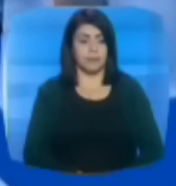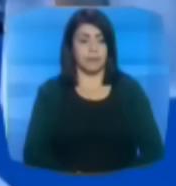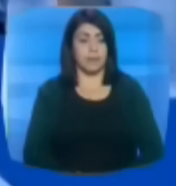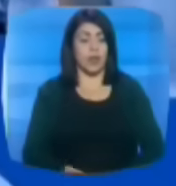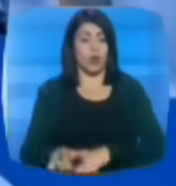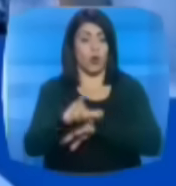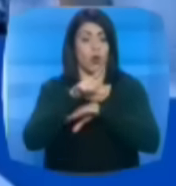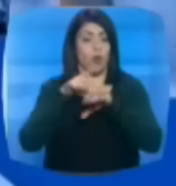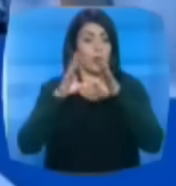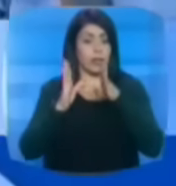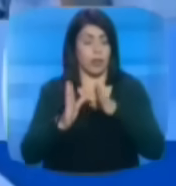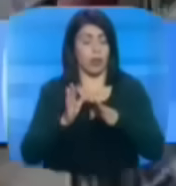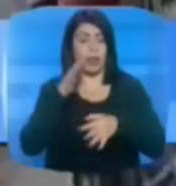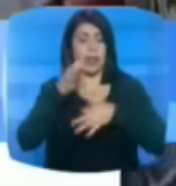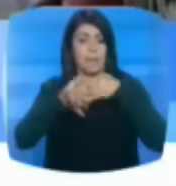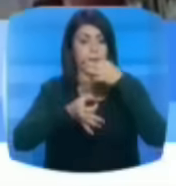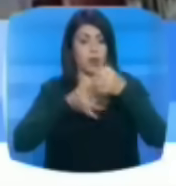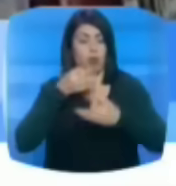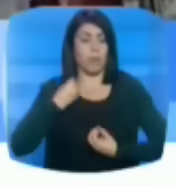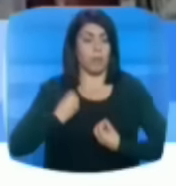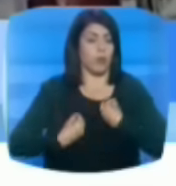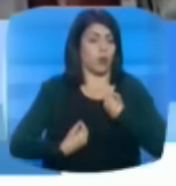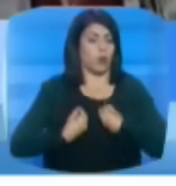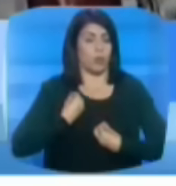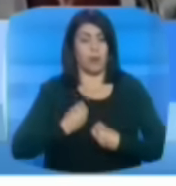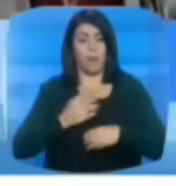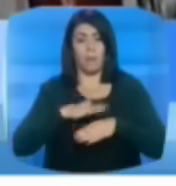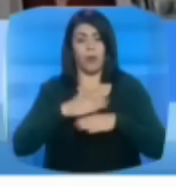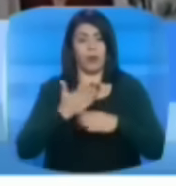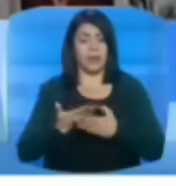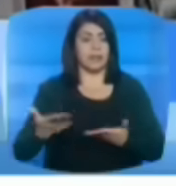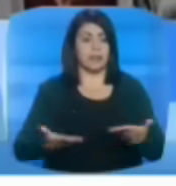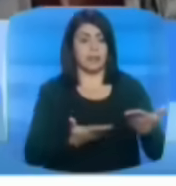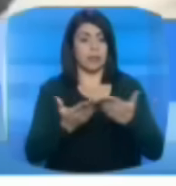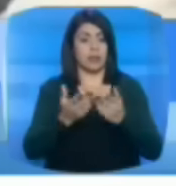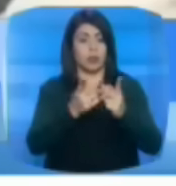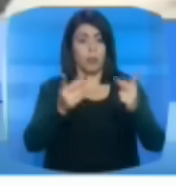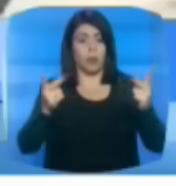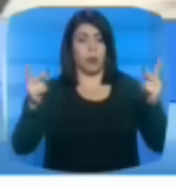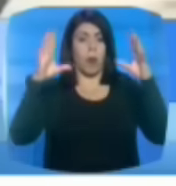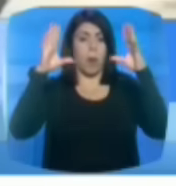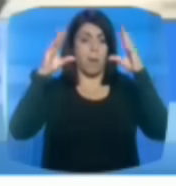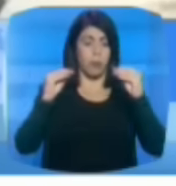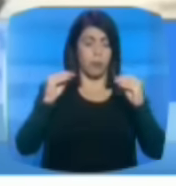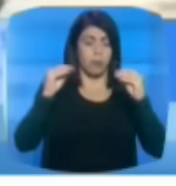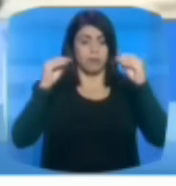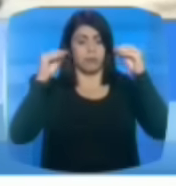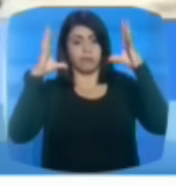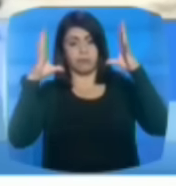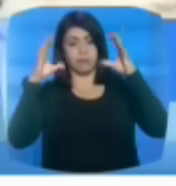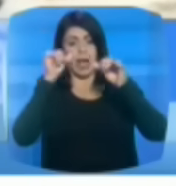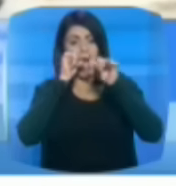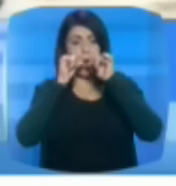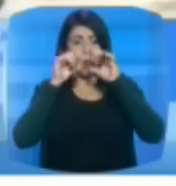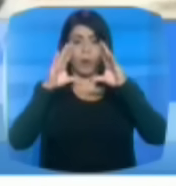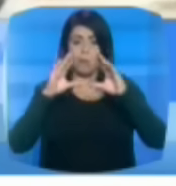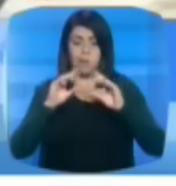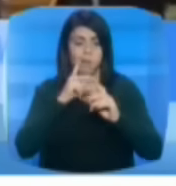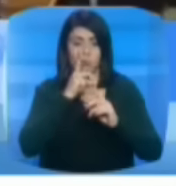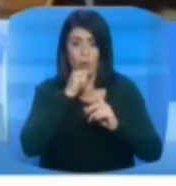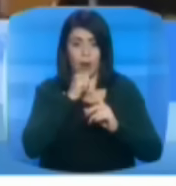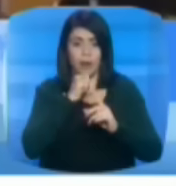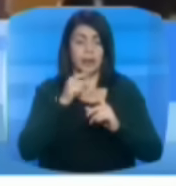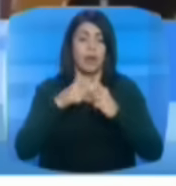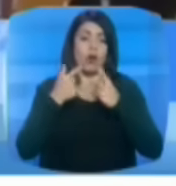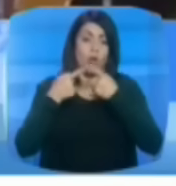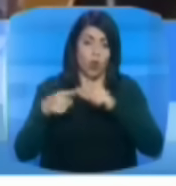El Ejecutivo Regional expresó su preocupación por la inestabilidad de los servicios públicos, que a su juicio afecta no solo al ciudadano común, sino